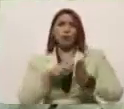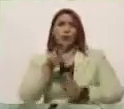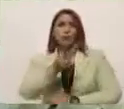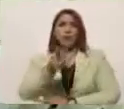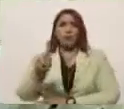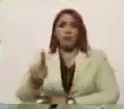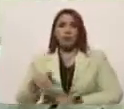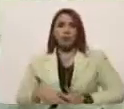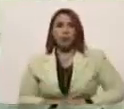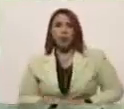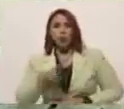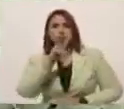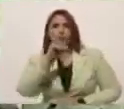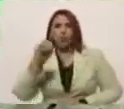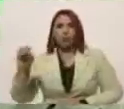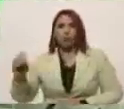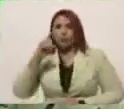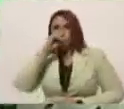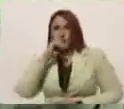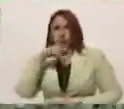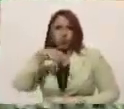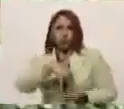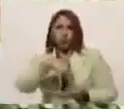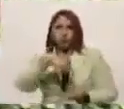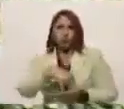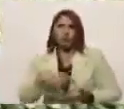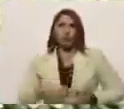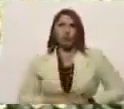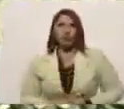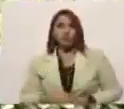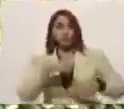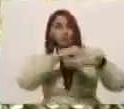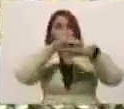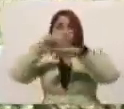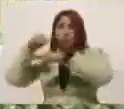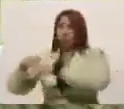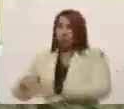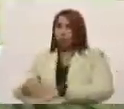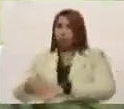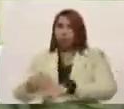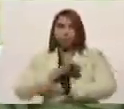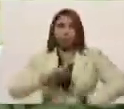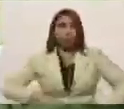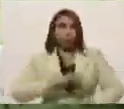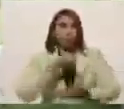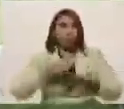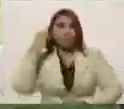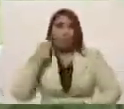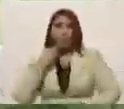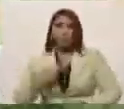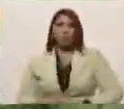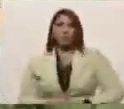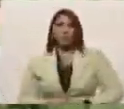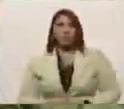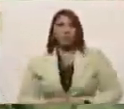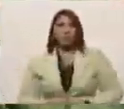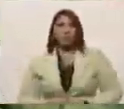2021, 200 años de Carabobo. ¡Alerta, alerta a la Fuerza Armada Nacional Bolivariana!